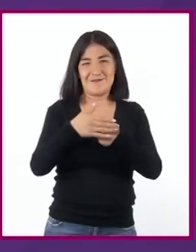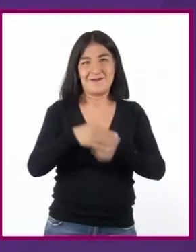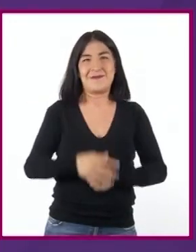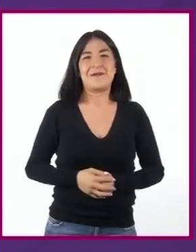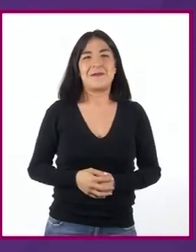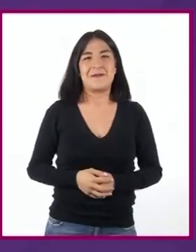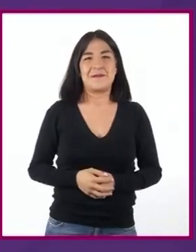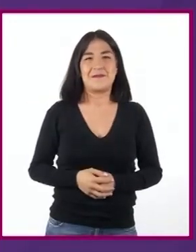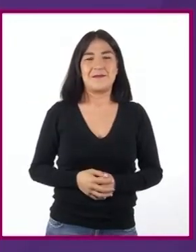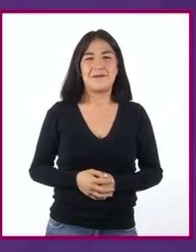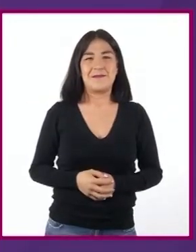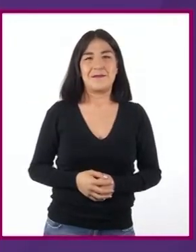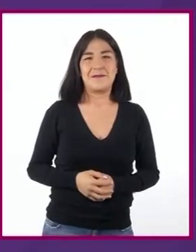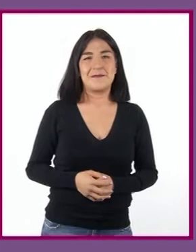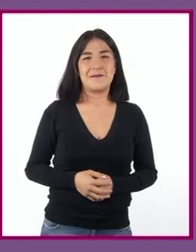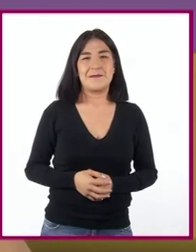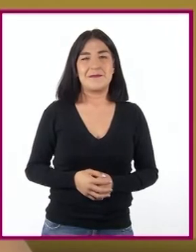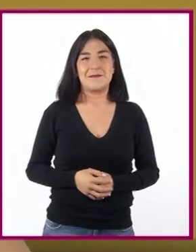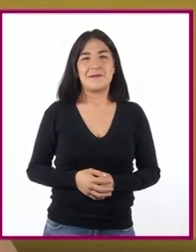ocasión.